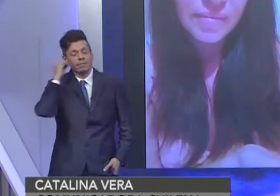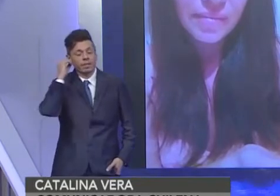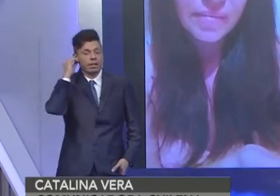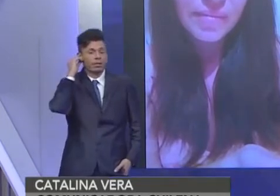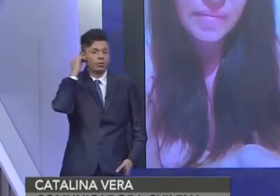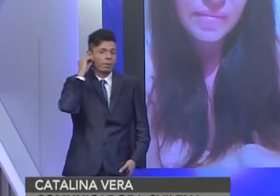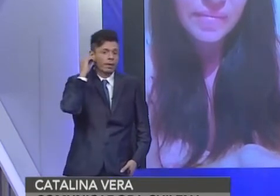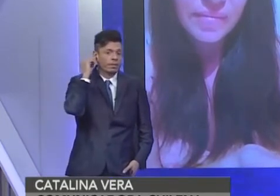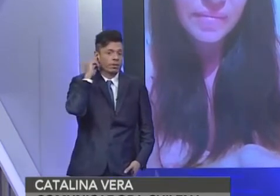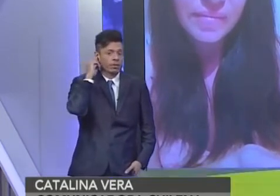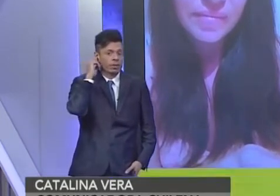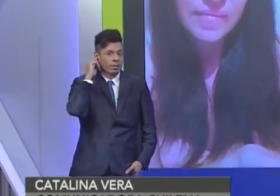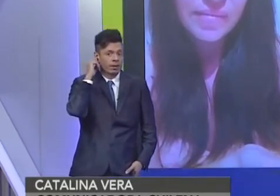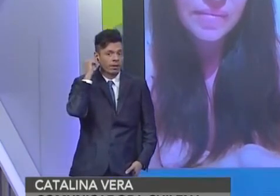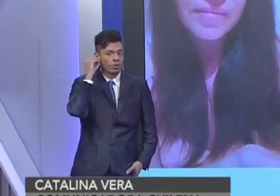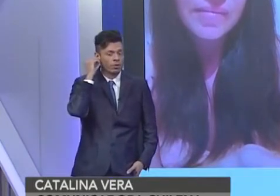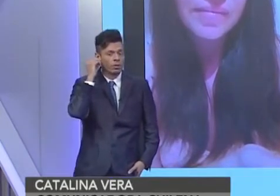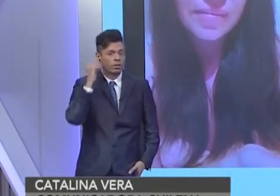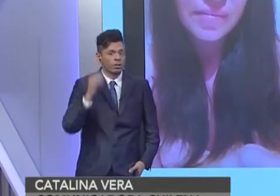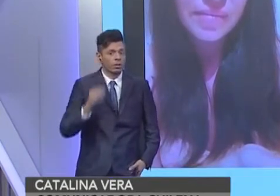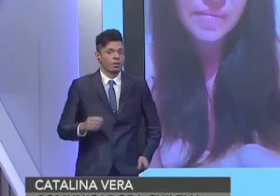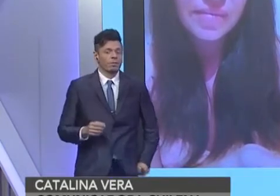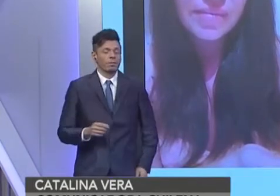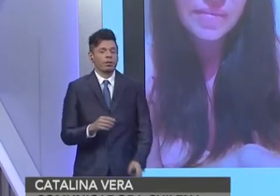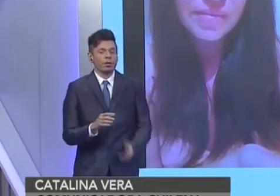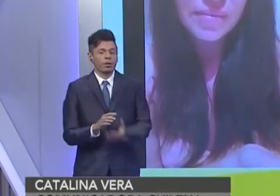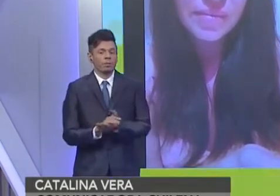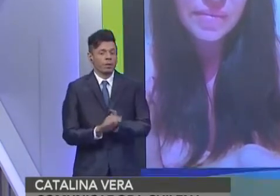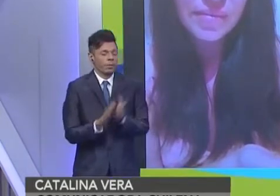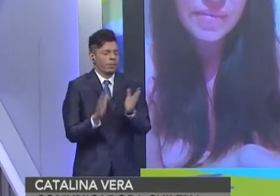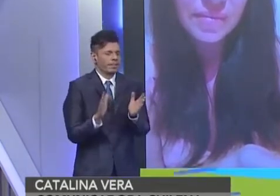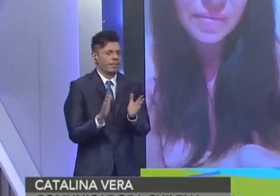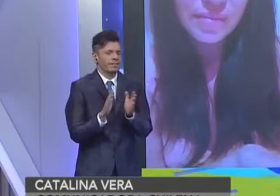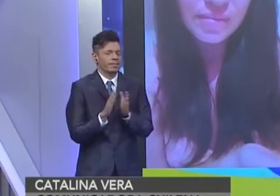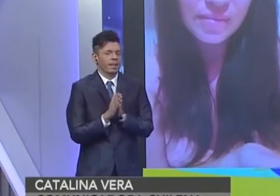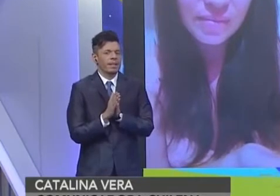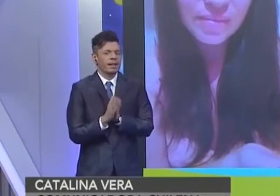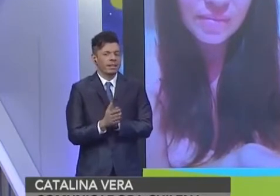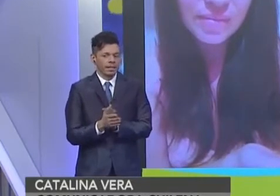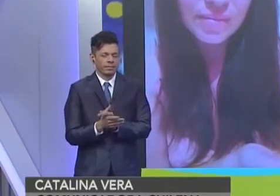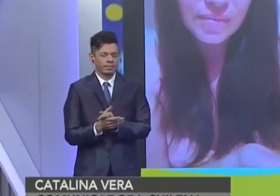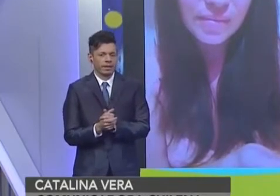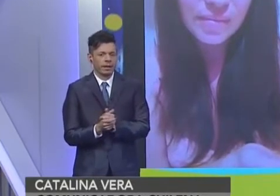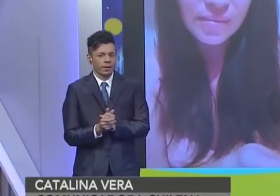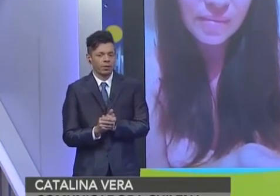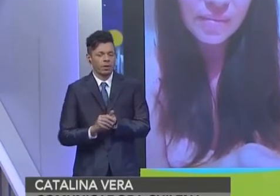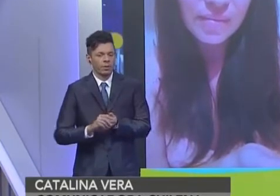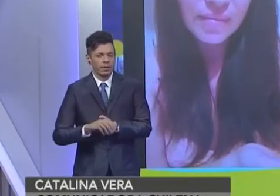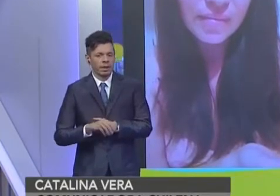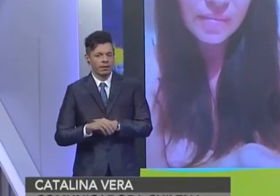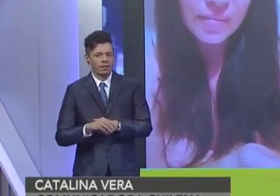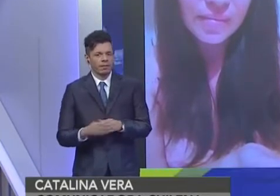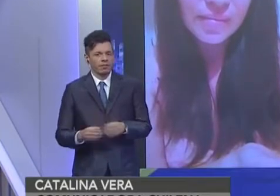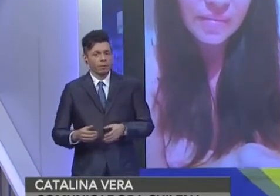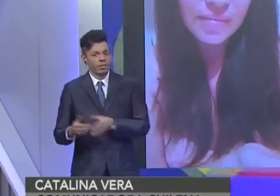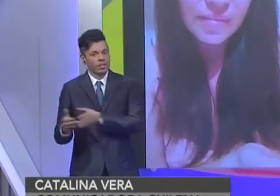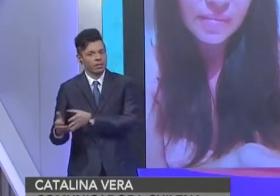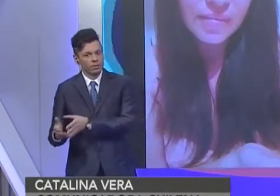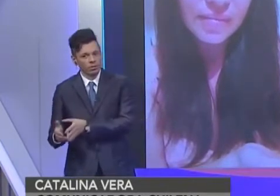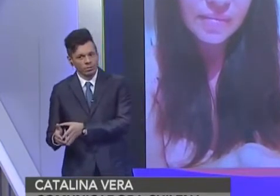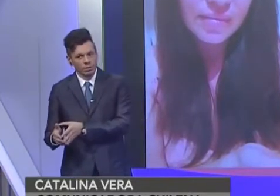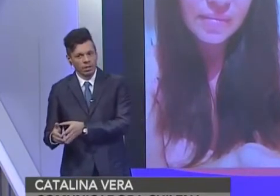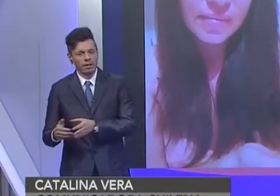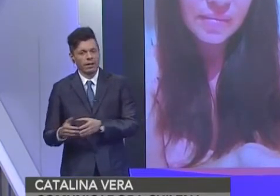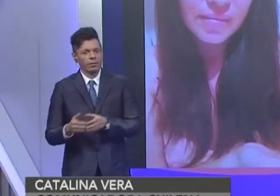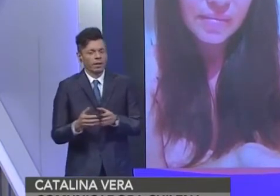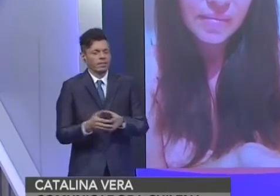en unidades de terapia. Es un planteo que la primera que lo escucho. Es un debate, claro, que pero generar. Me parece que terminarías, a ver, de alguna manera,